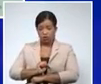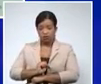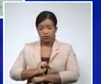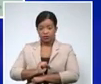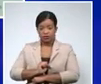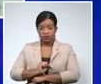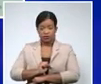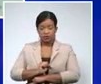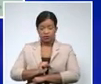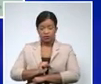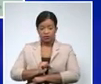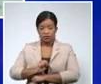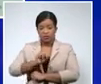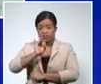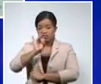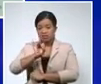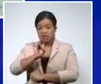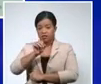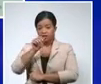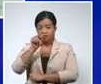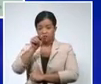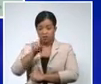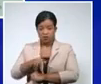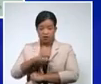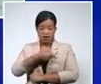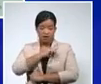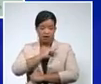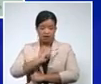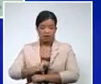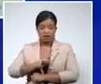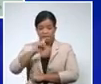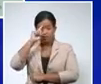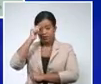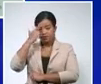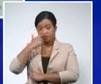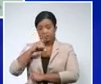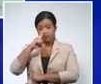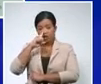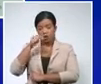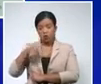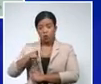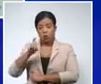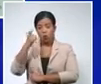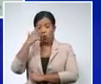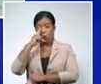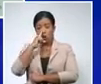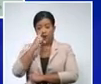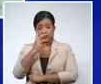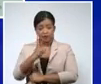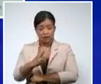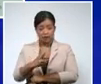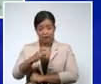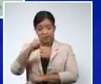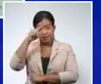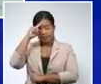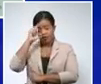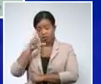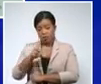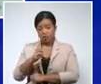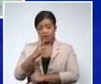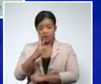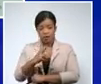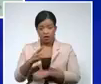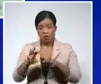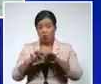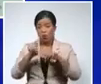del Sur con 7 casos ayer, San Juan y Martínez con 3, San Luis con 3, Guane con